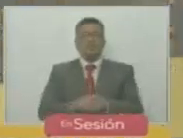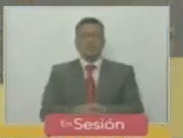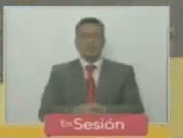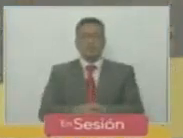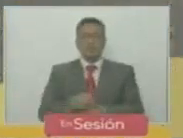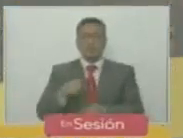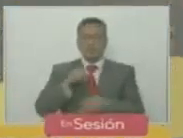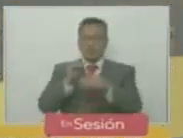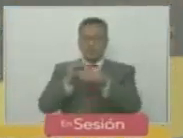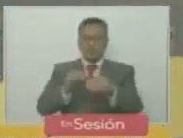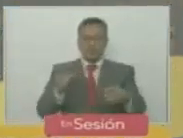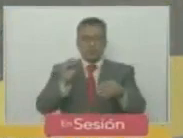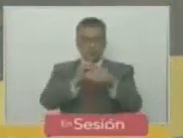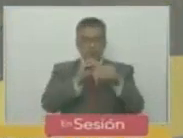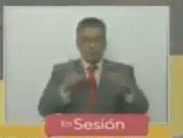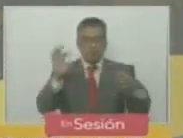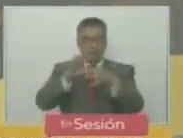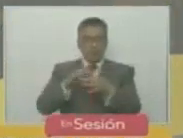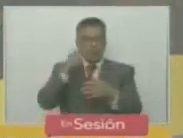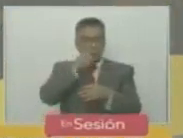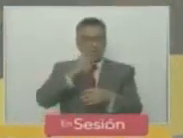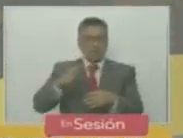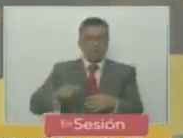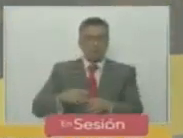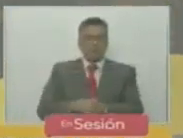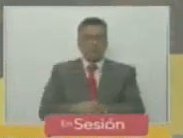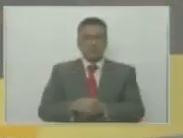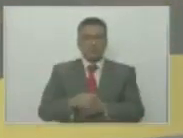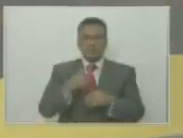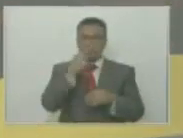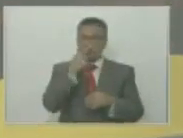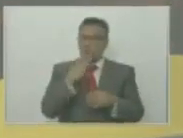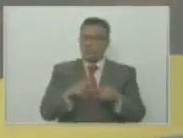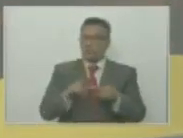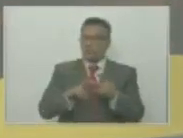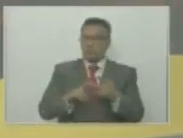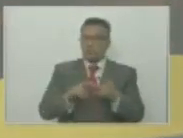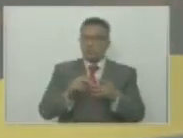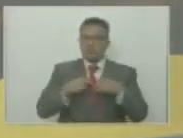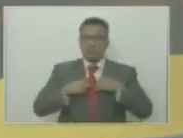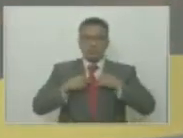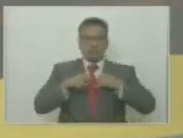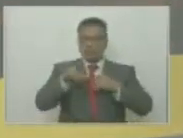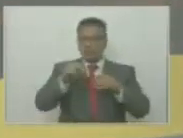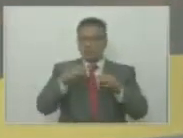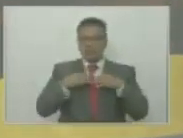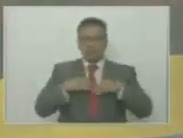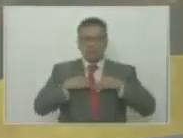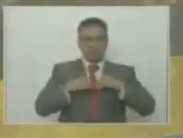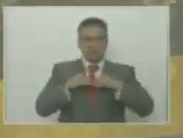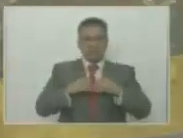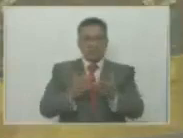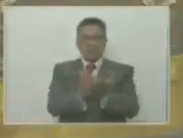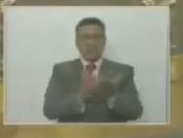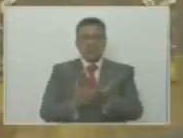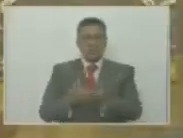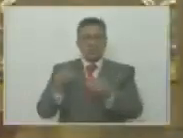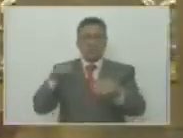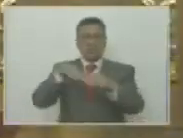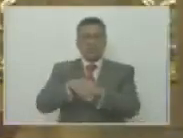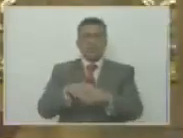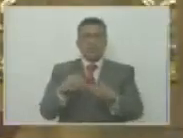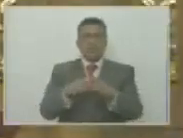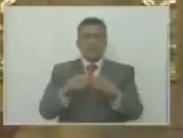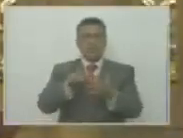Nos llamó a unirnos y el pueblo pobre, el de los descamisados, el de los estudiantes sin cupo, el